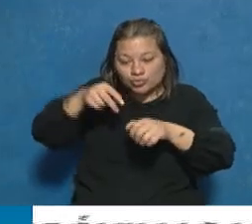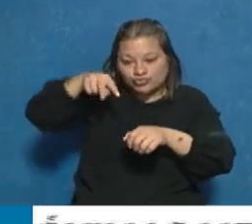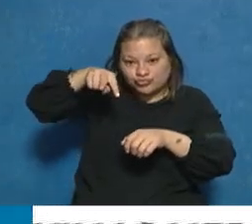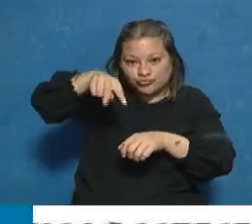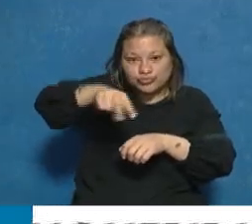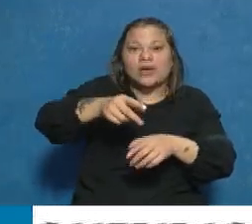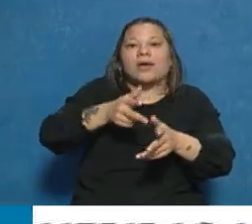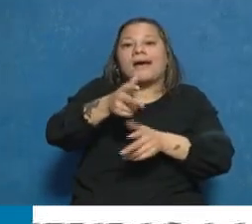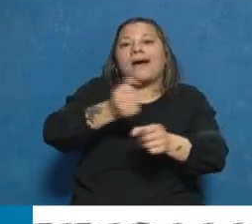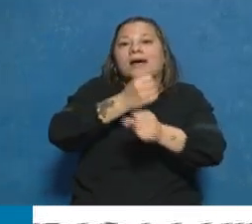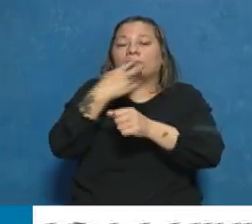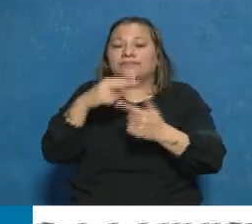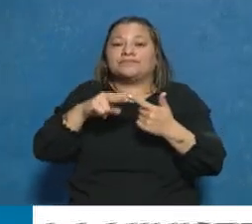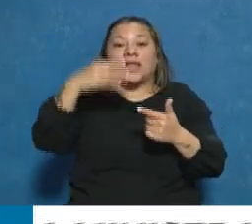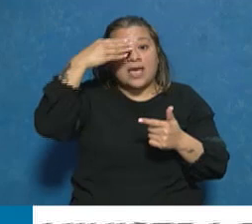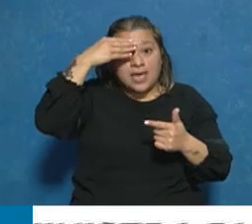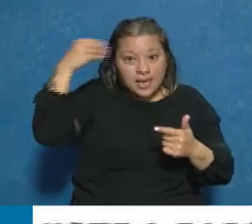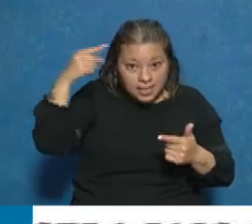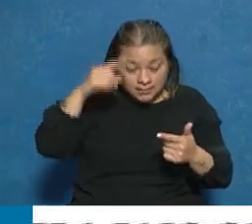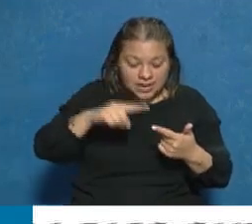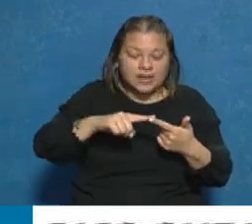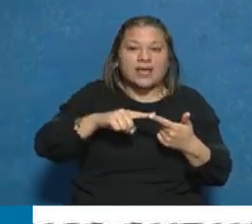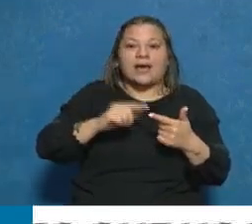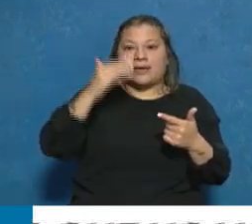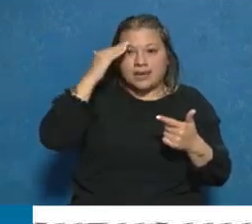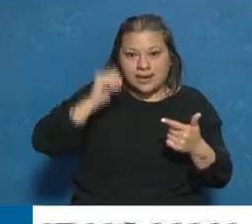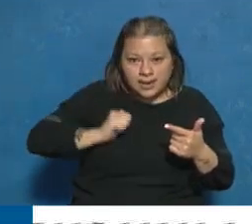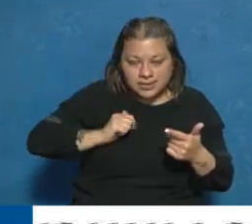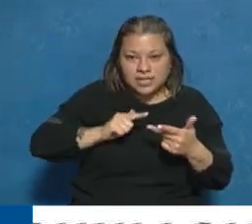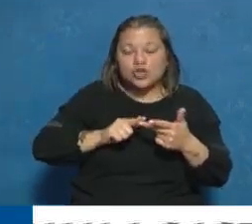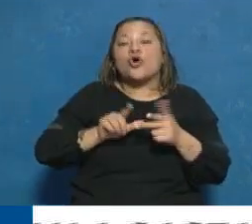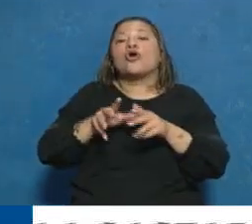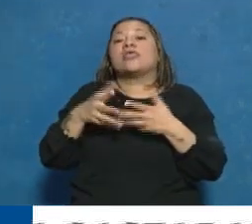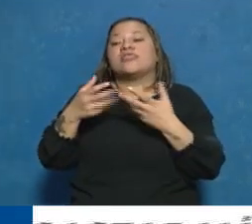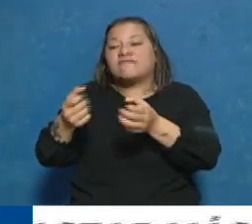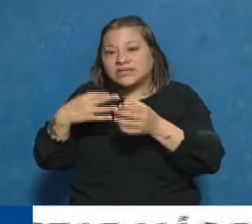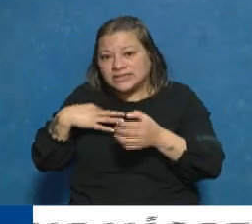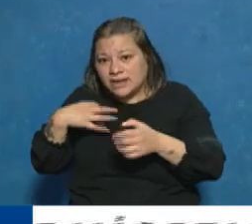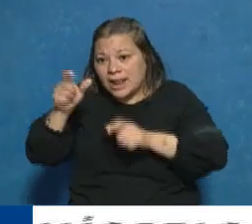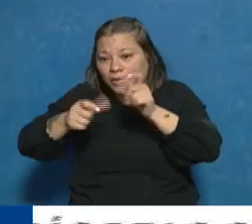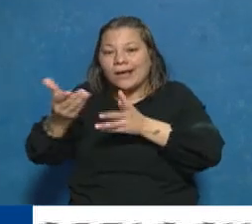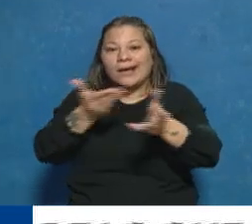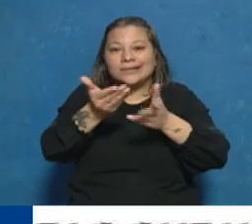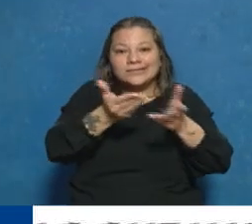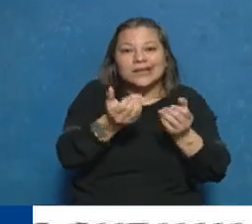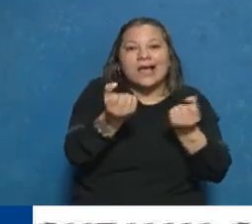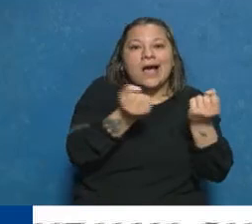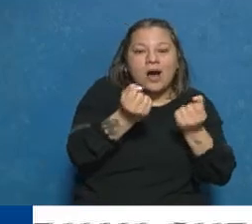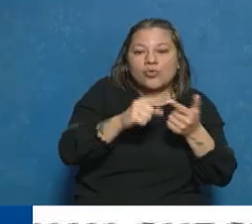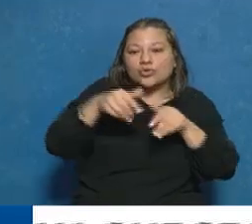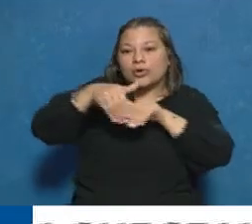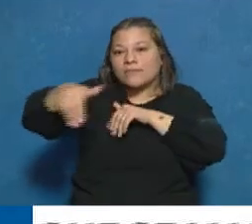personal del ejército gendarmería y defensa civil entre otros lograron asistir a las personas que pasaron la noche en autos colectivos